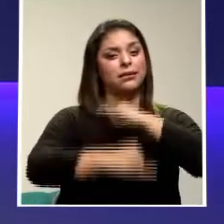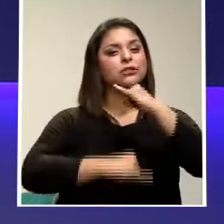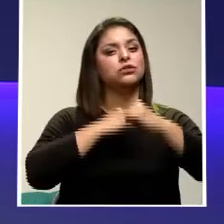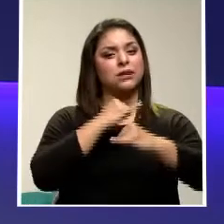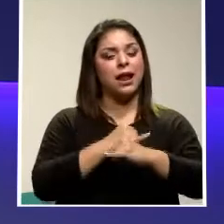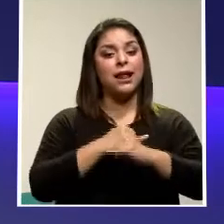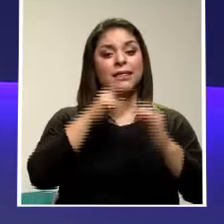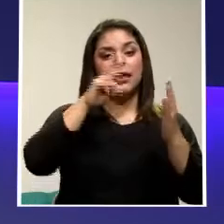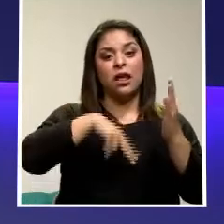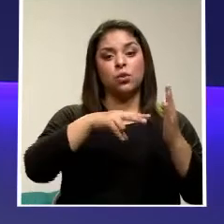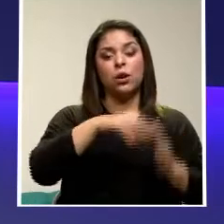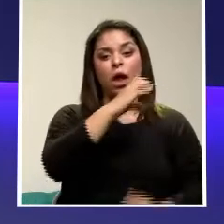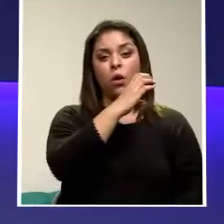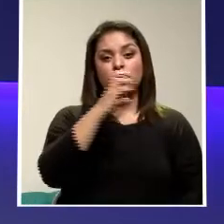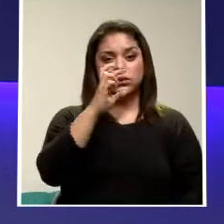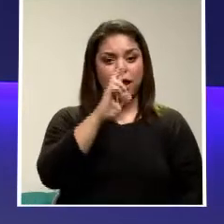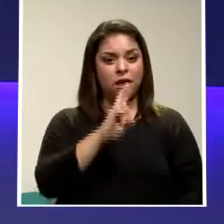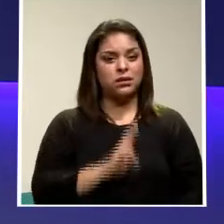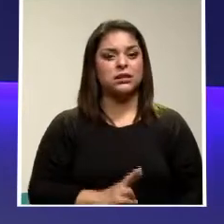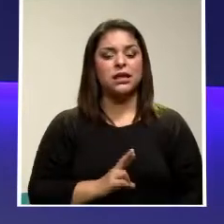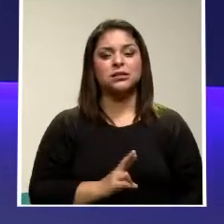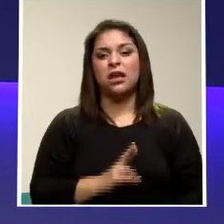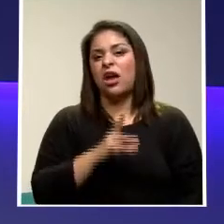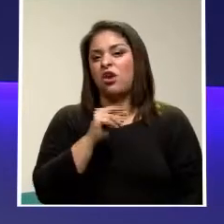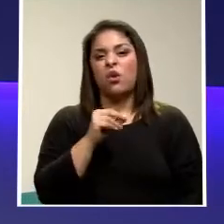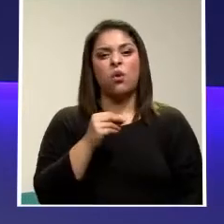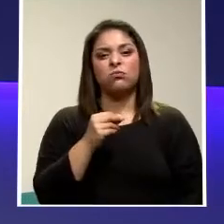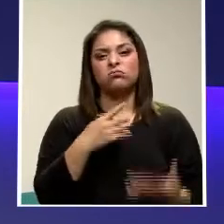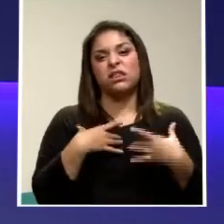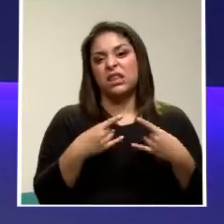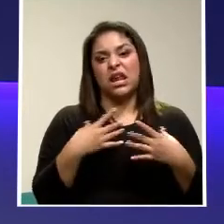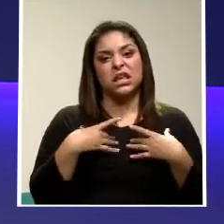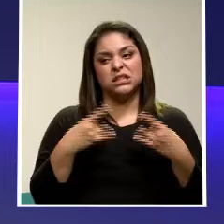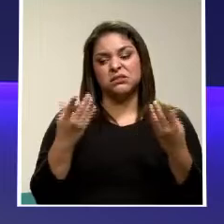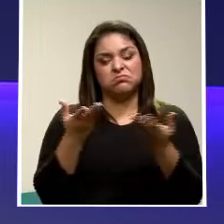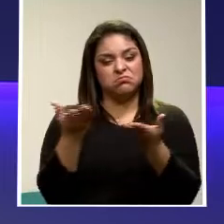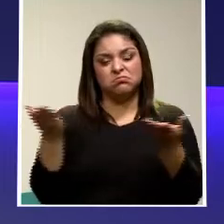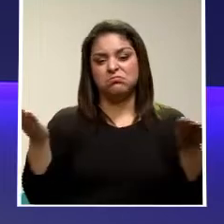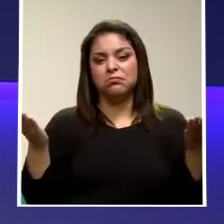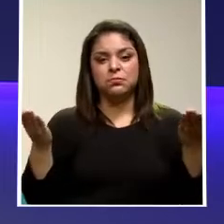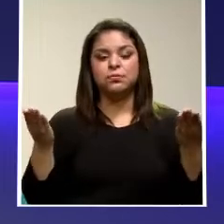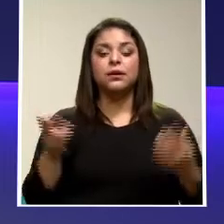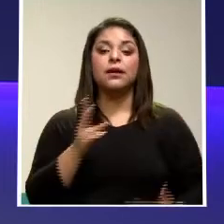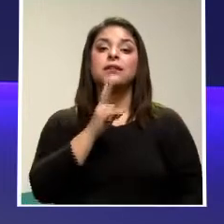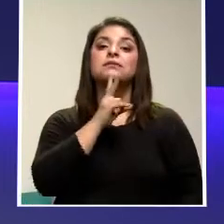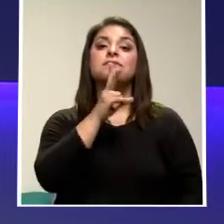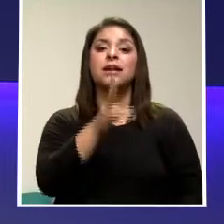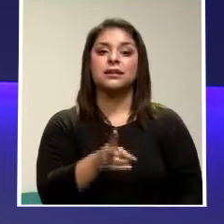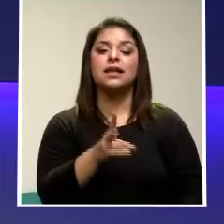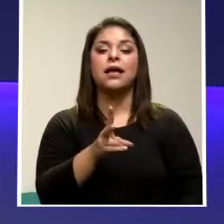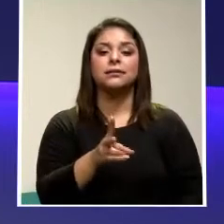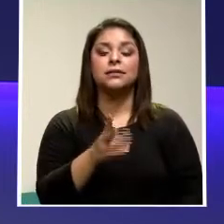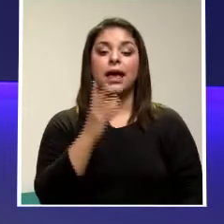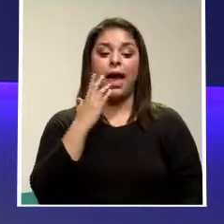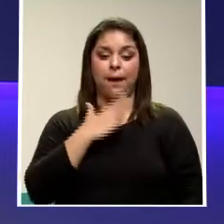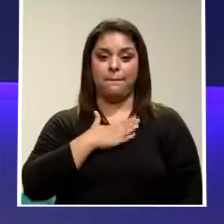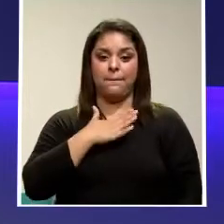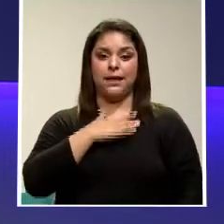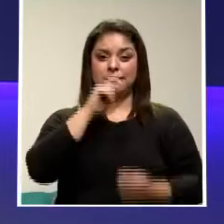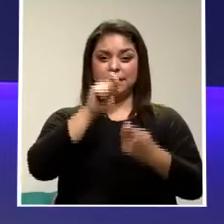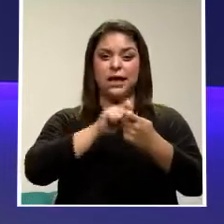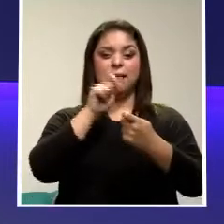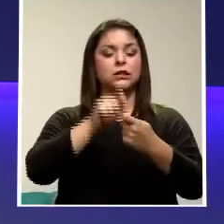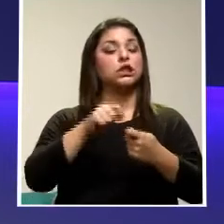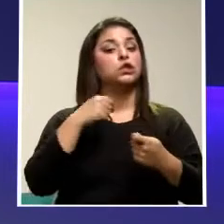literatura costarricense no despierta mayor interés. Es cierto que a mí en particular he sido